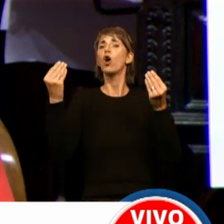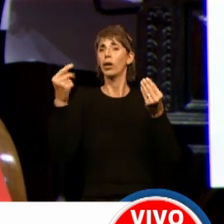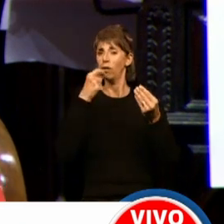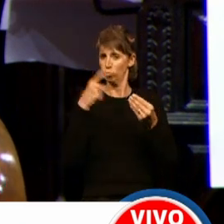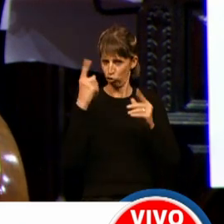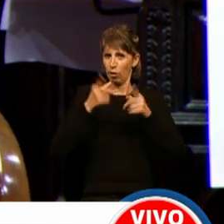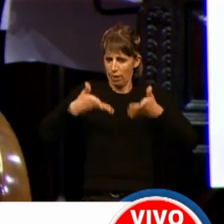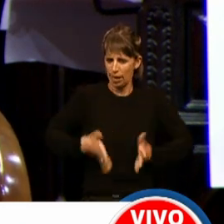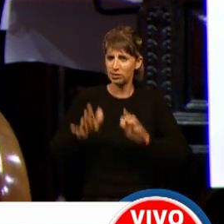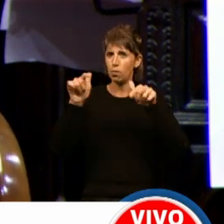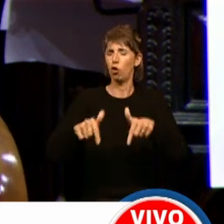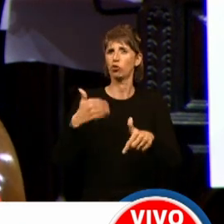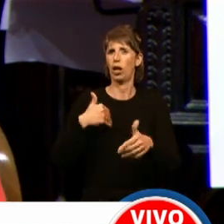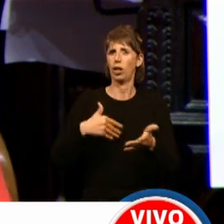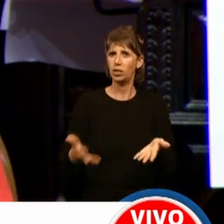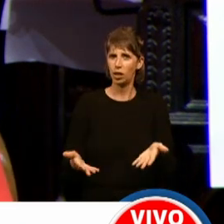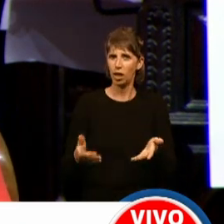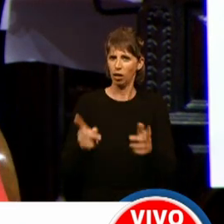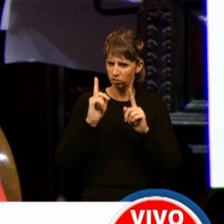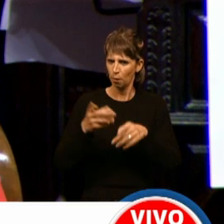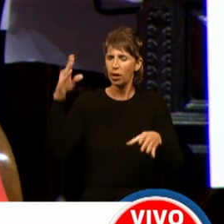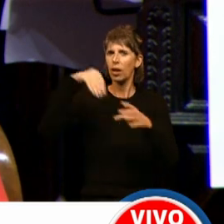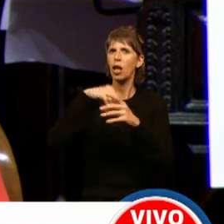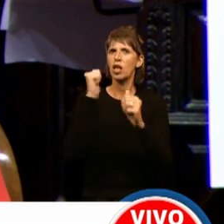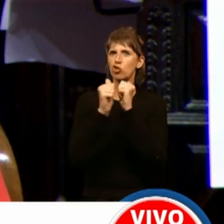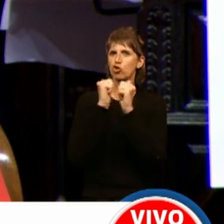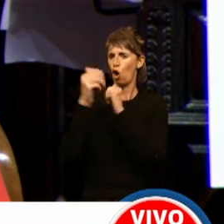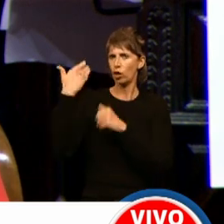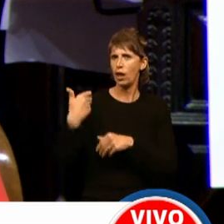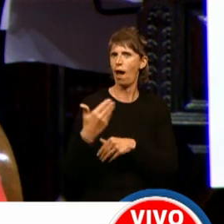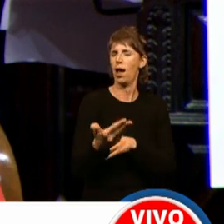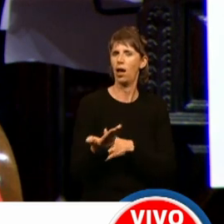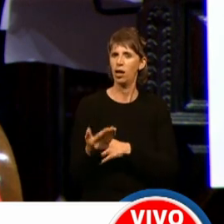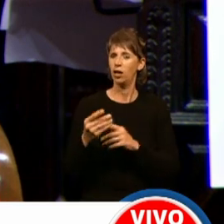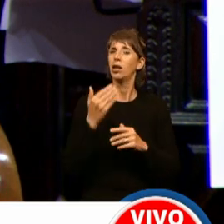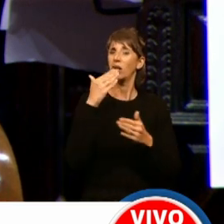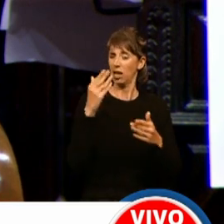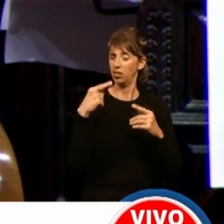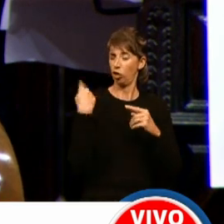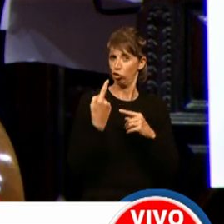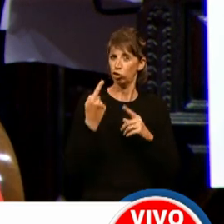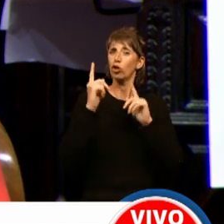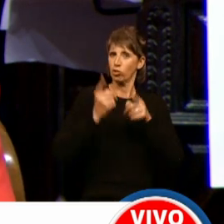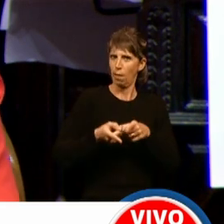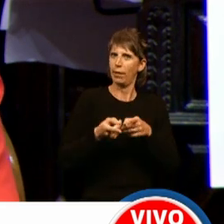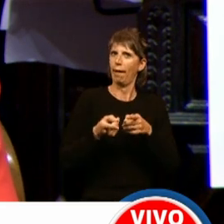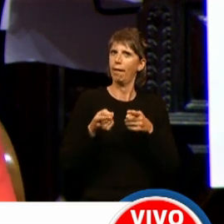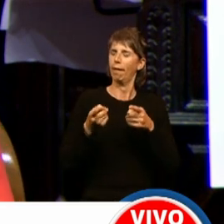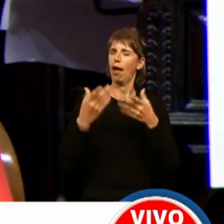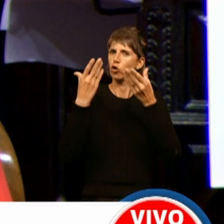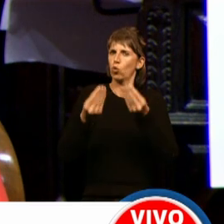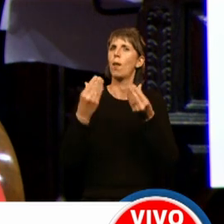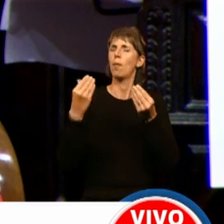si nosotros también escribimos la historia si nosotros también hacemos que este país sea grandioso y soberano